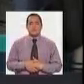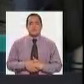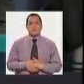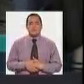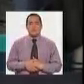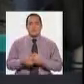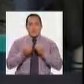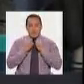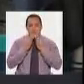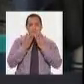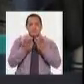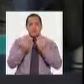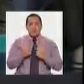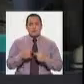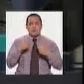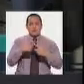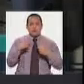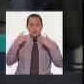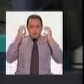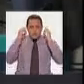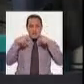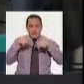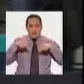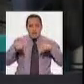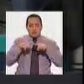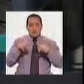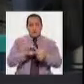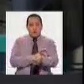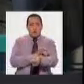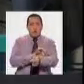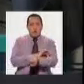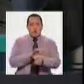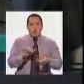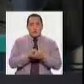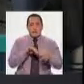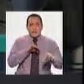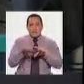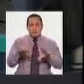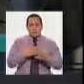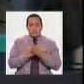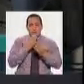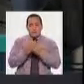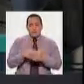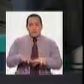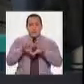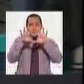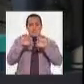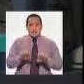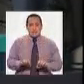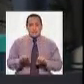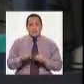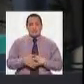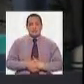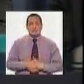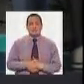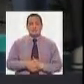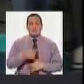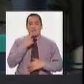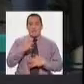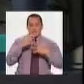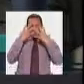el pronunciamiento de un radiólogo norteamericano que realizó un examen a